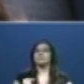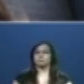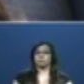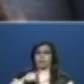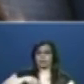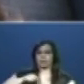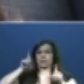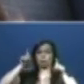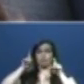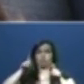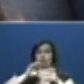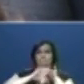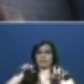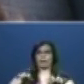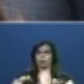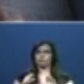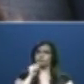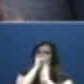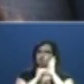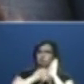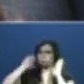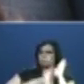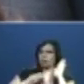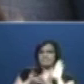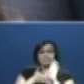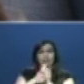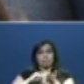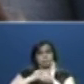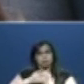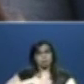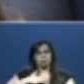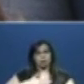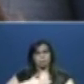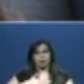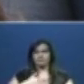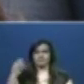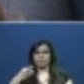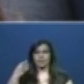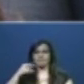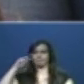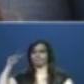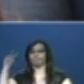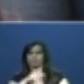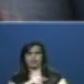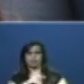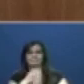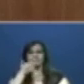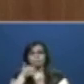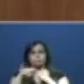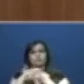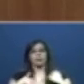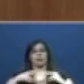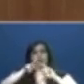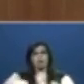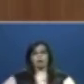Castilla hón en los informes pisa hacen que la realidad de nuestro sistema deba tenerse muy en cuenta a la hora de una reforma cuyo